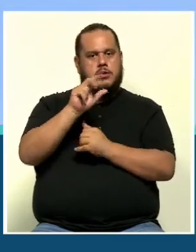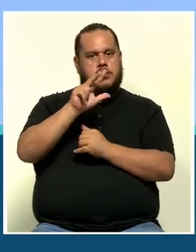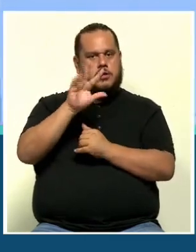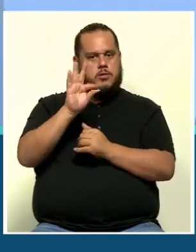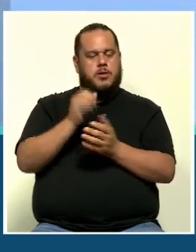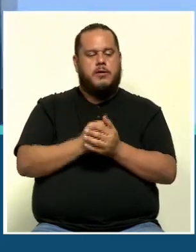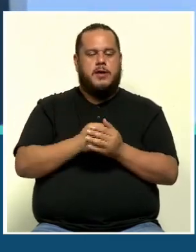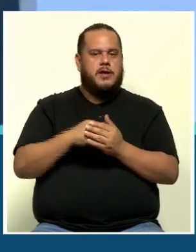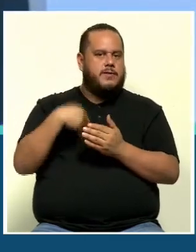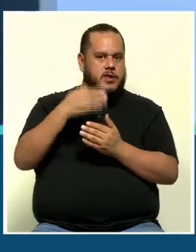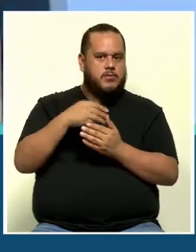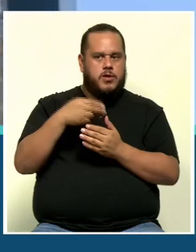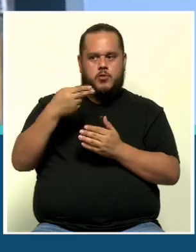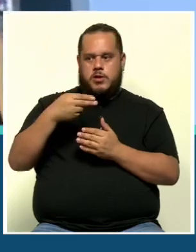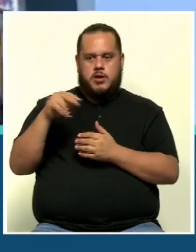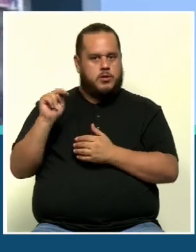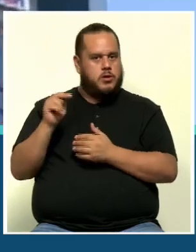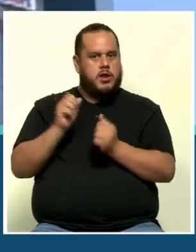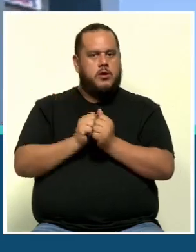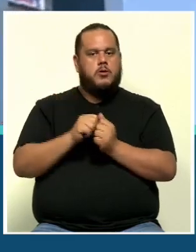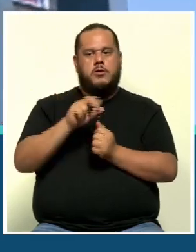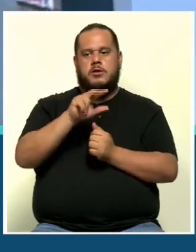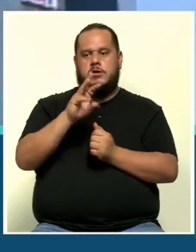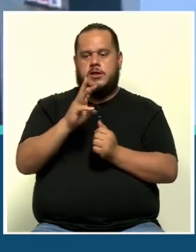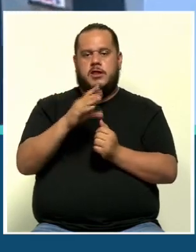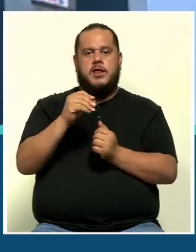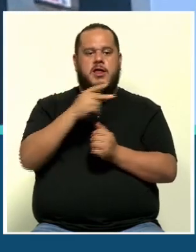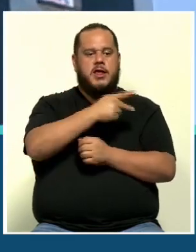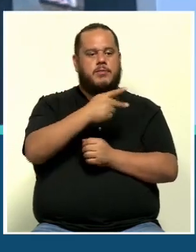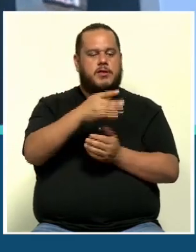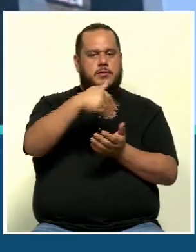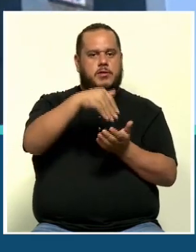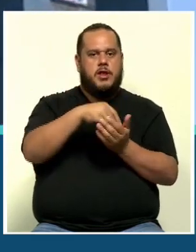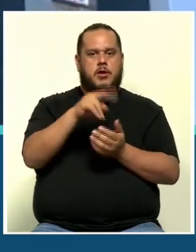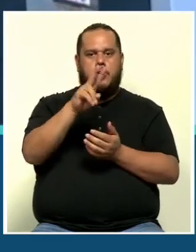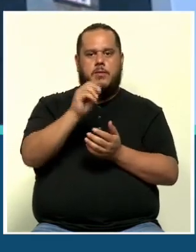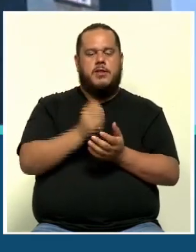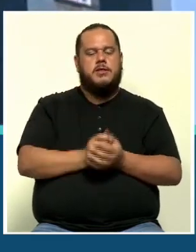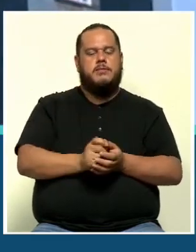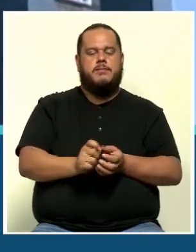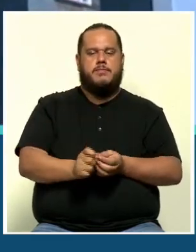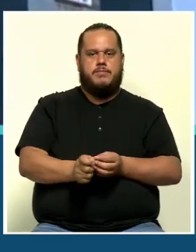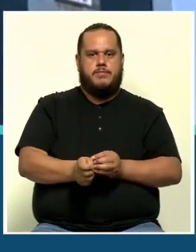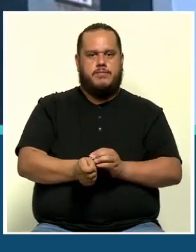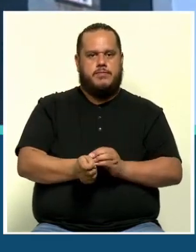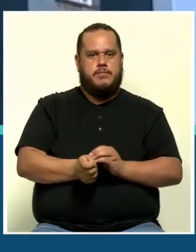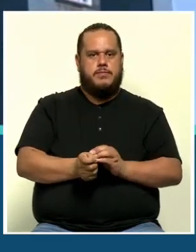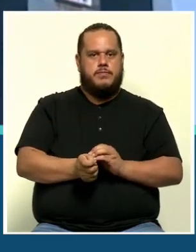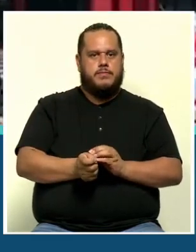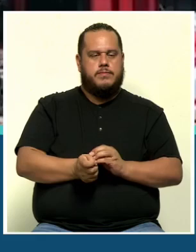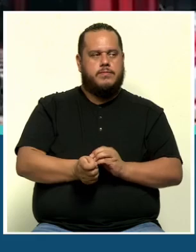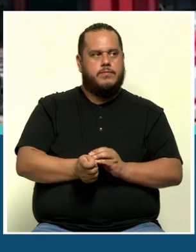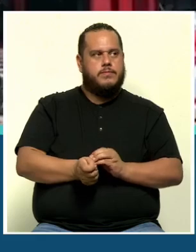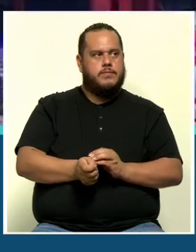139, le sigue Huetar Norte con 36 y la Pacífico Central con 20.